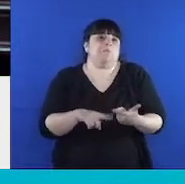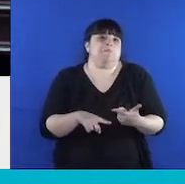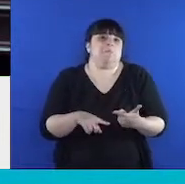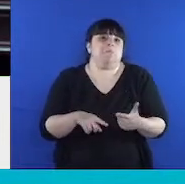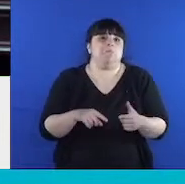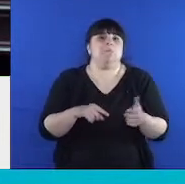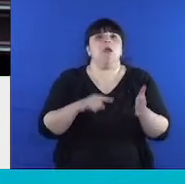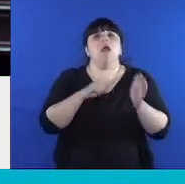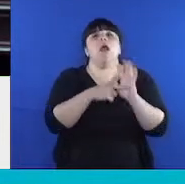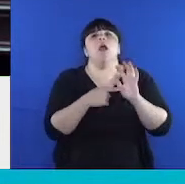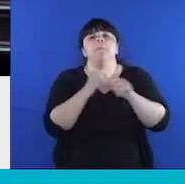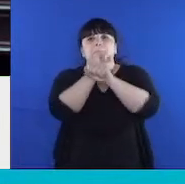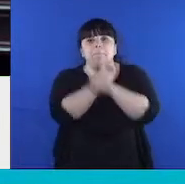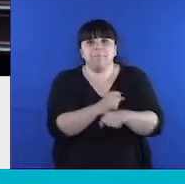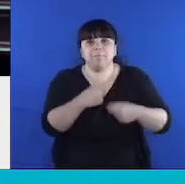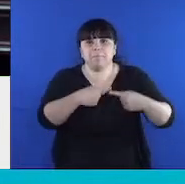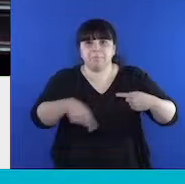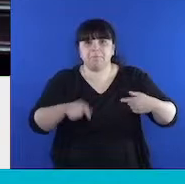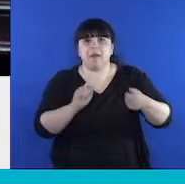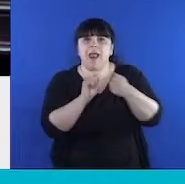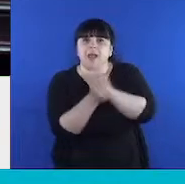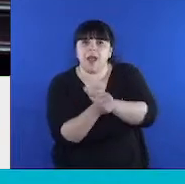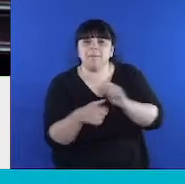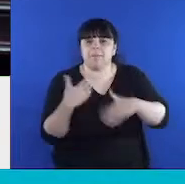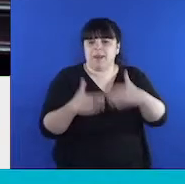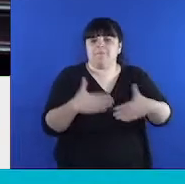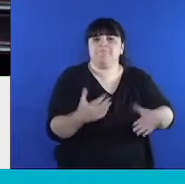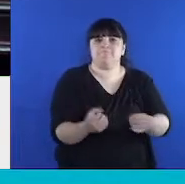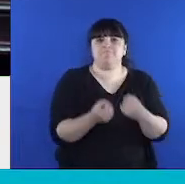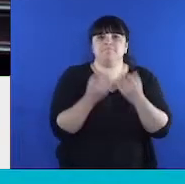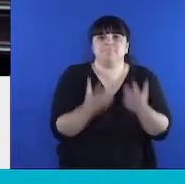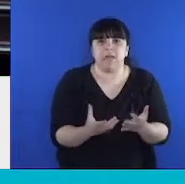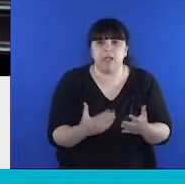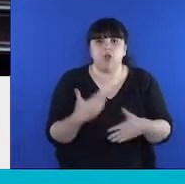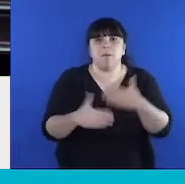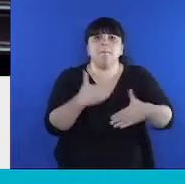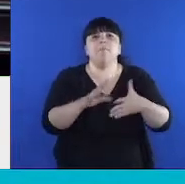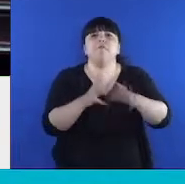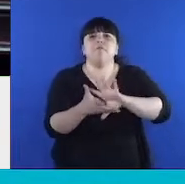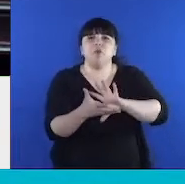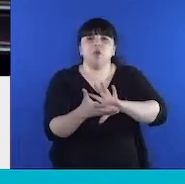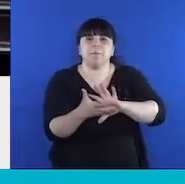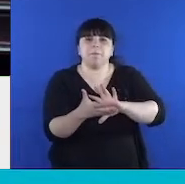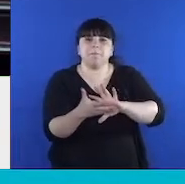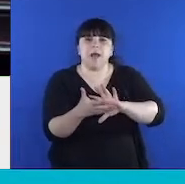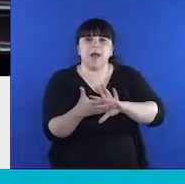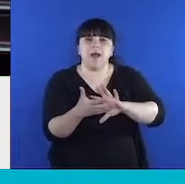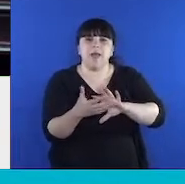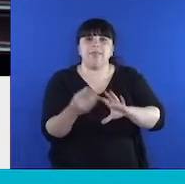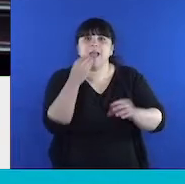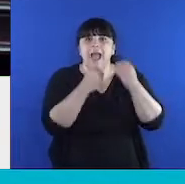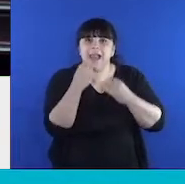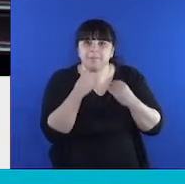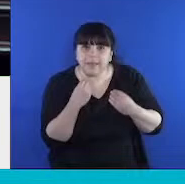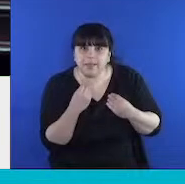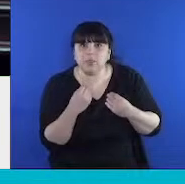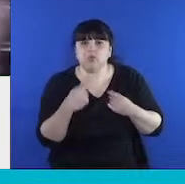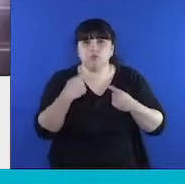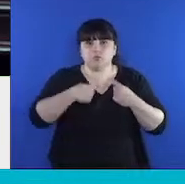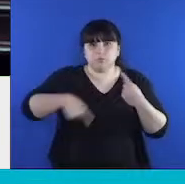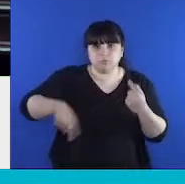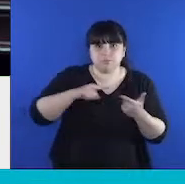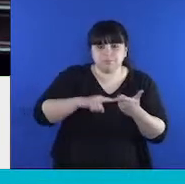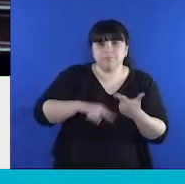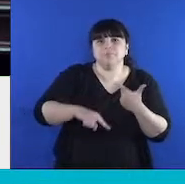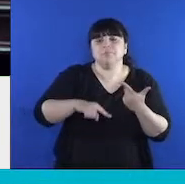para acelerar y mejorar y perfeccionar el procedimiento del proceso de alimentos. Tratamos una ley de